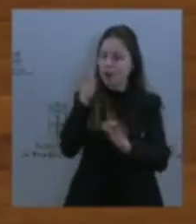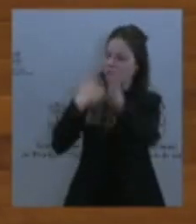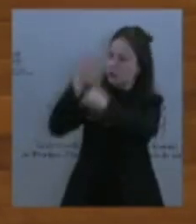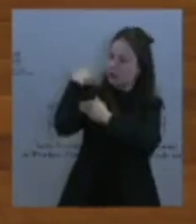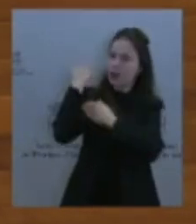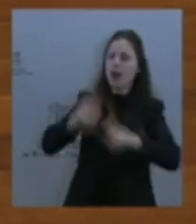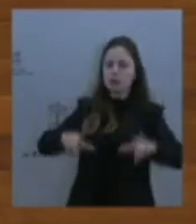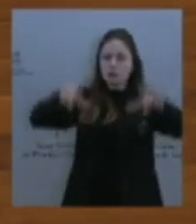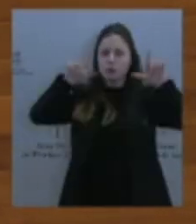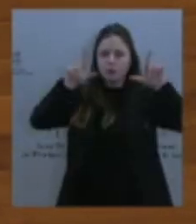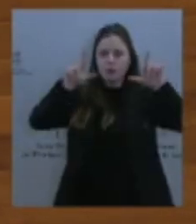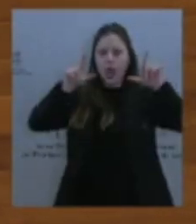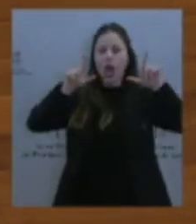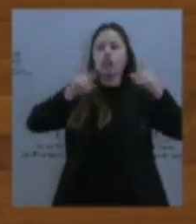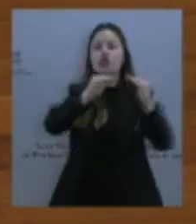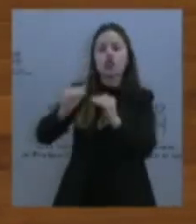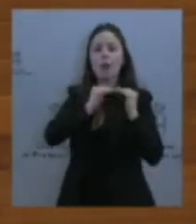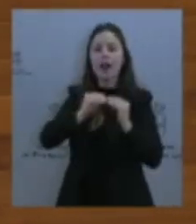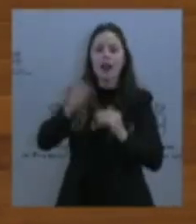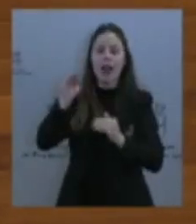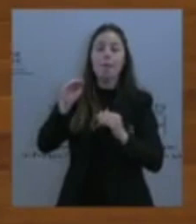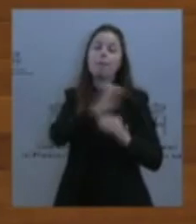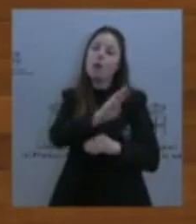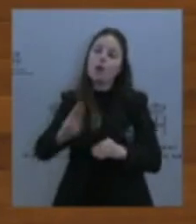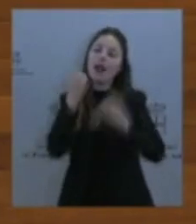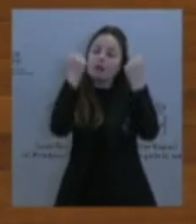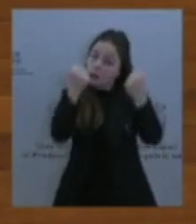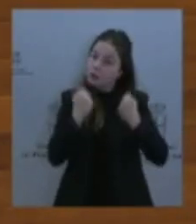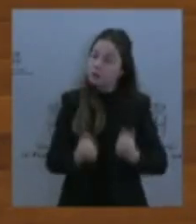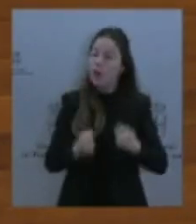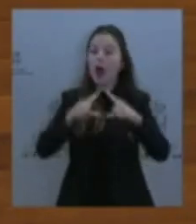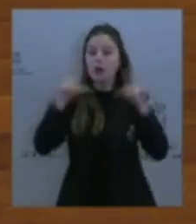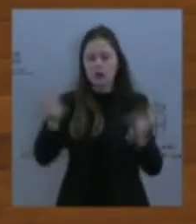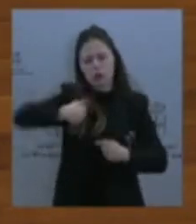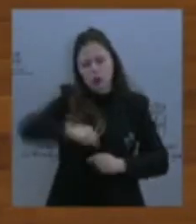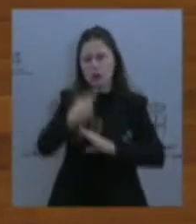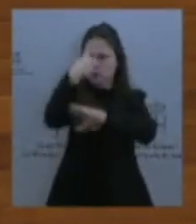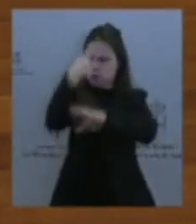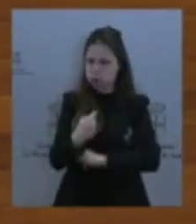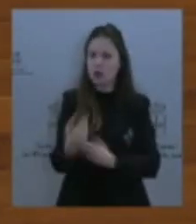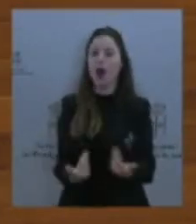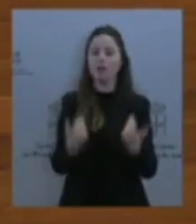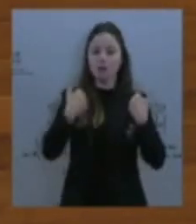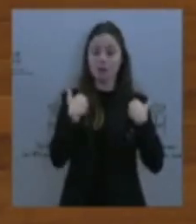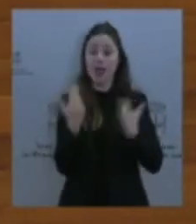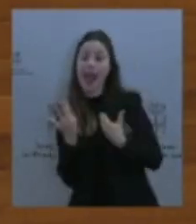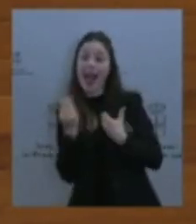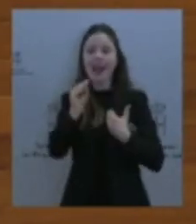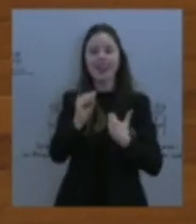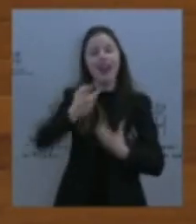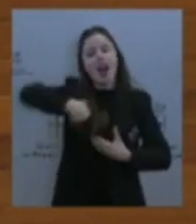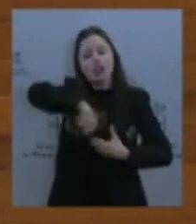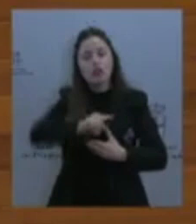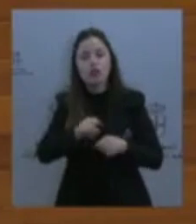instituciones asturianas, tenemos el deber y la responsabilidad añadida de ponernos al frente para explorar todas las